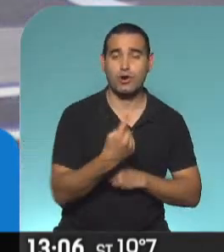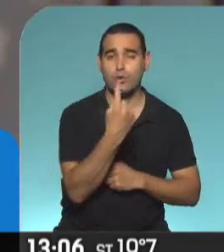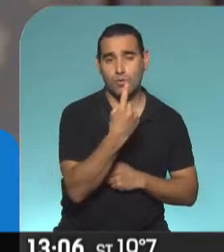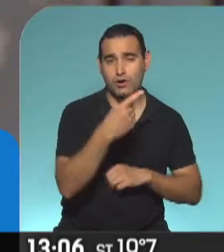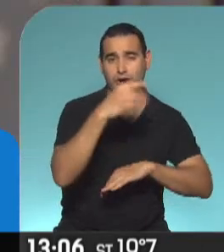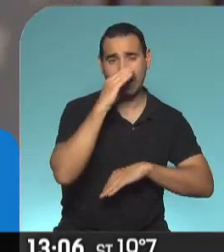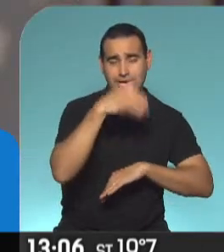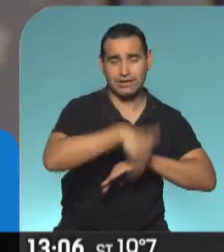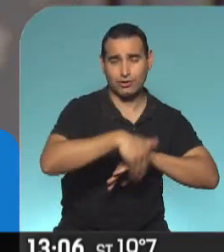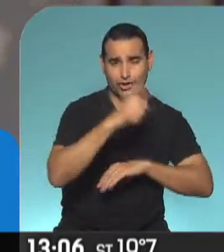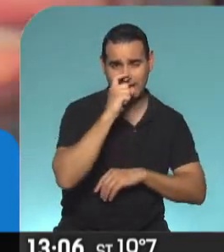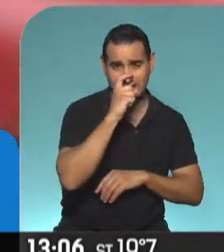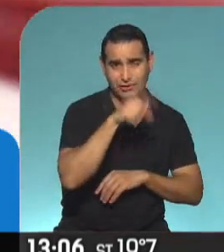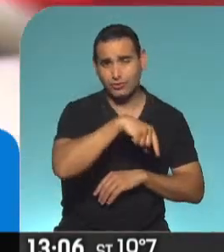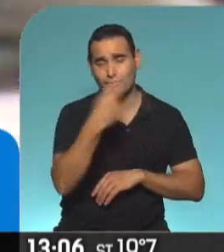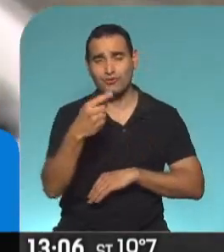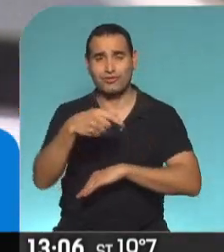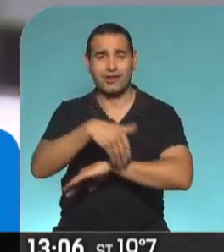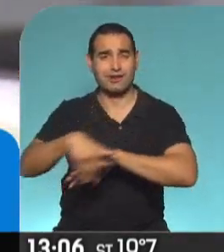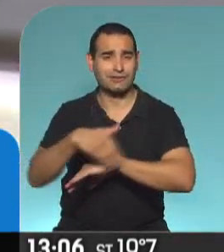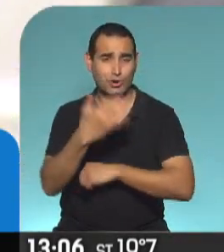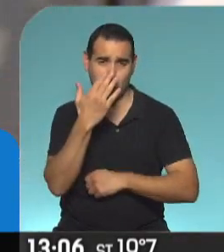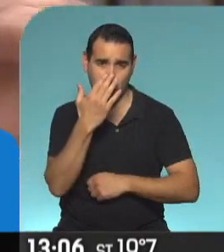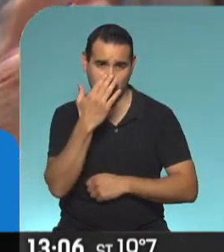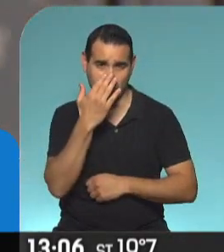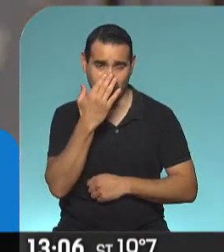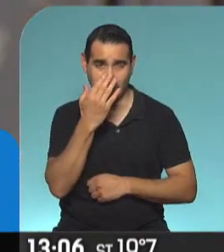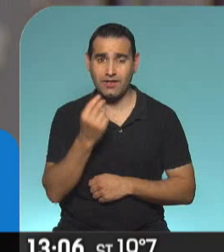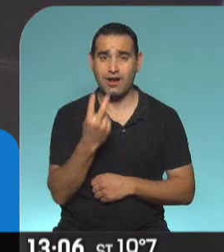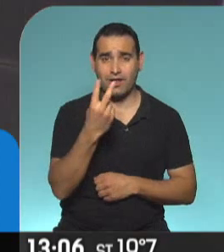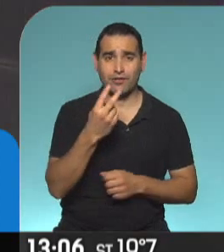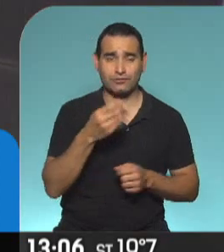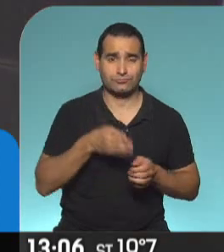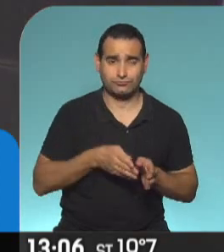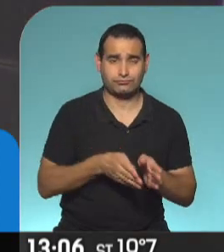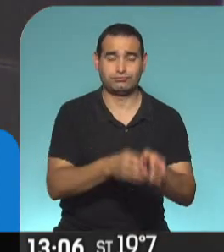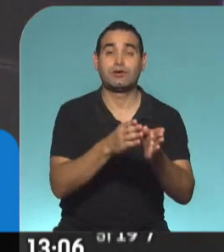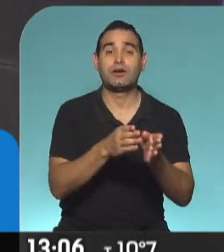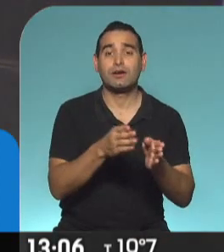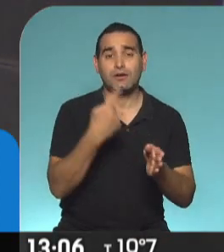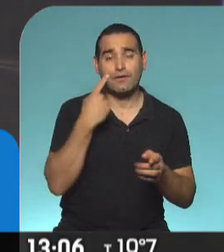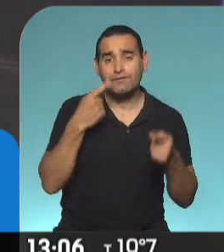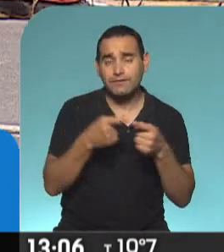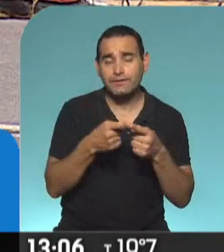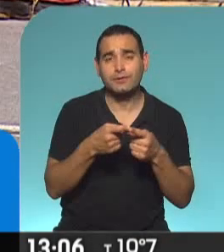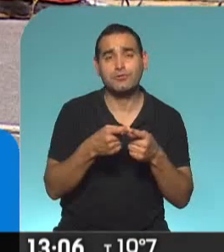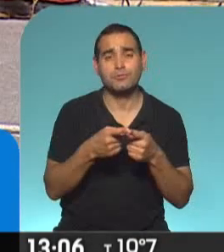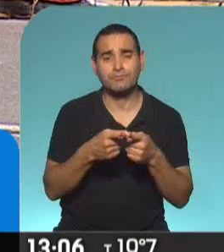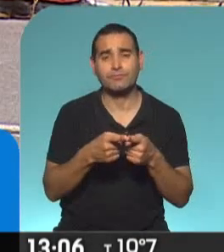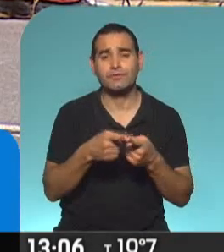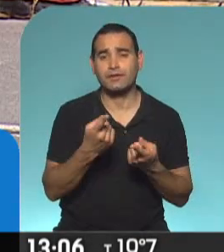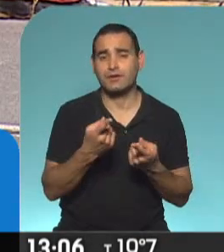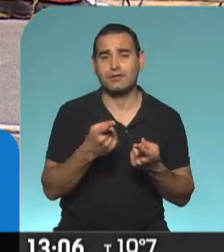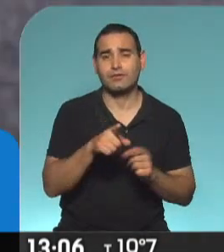Corrientes, otra en la avenida Córdoba, las dos en un sentido. Vamos a seguir apostando a los